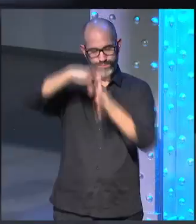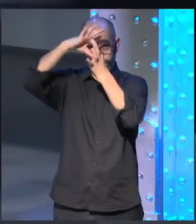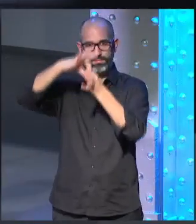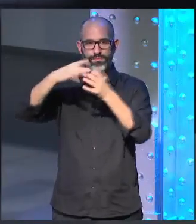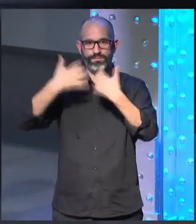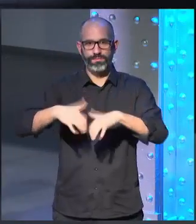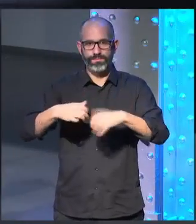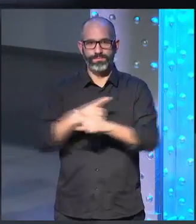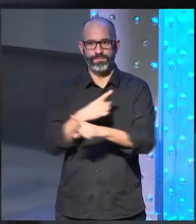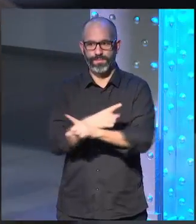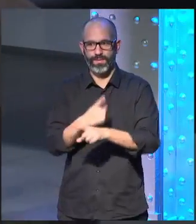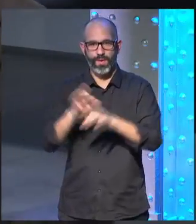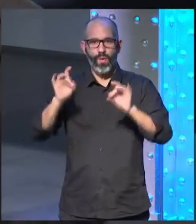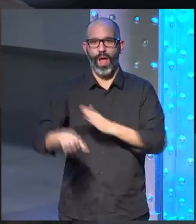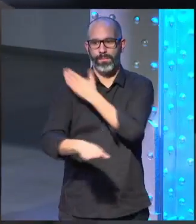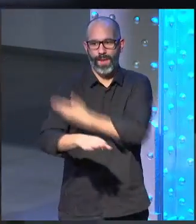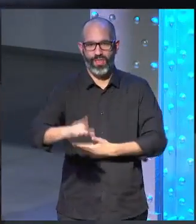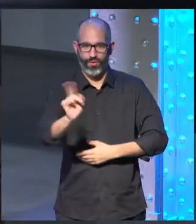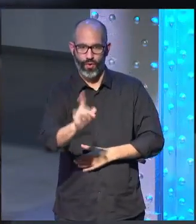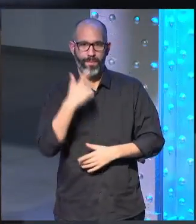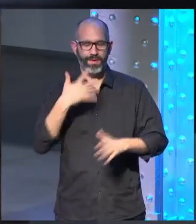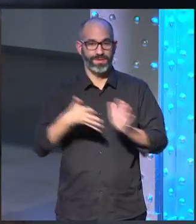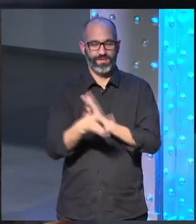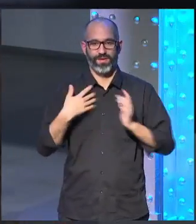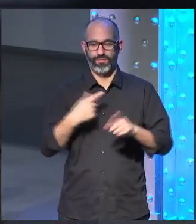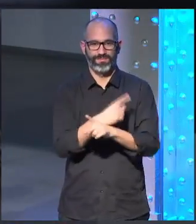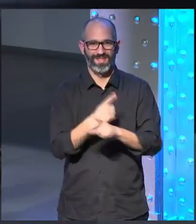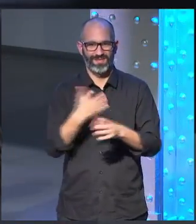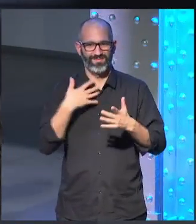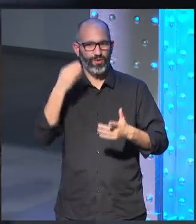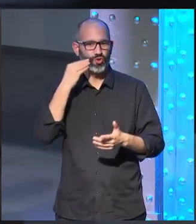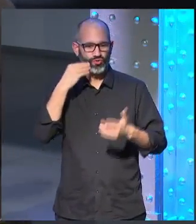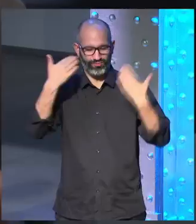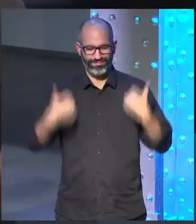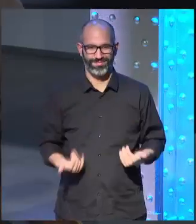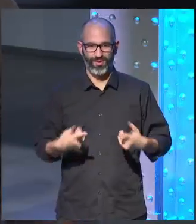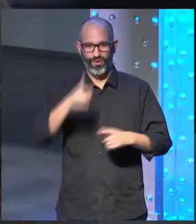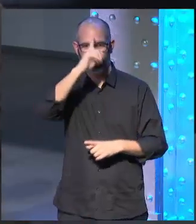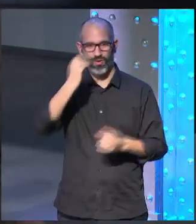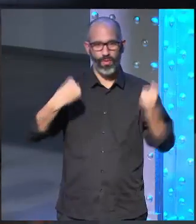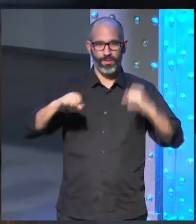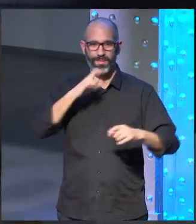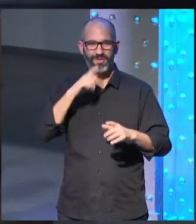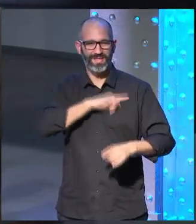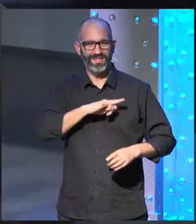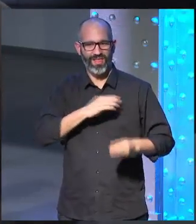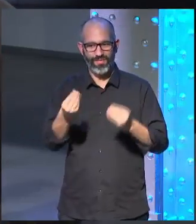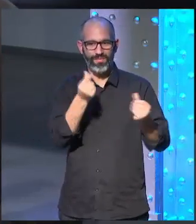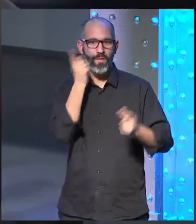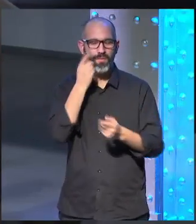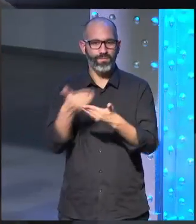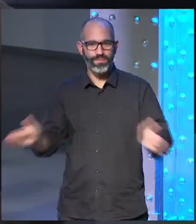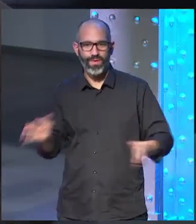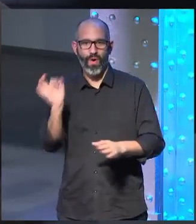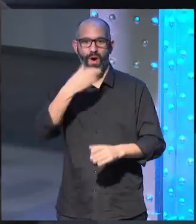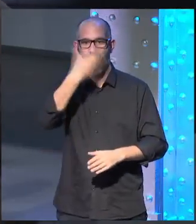nerviosísimos, ¿no? Es como que has perdido un brazo, pero realmente es así, ¿no? Te sientes inútil, es increíble la sensación de perder un teléfono o